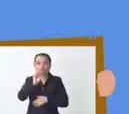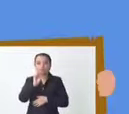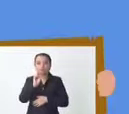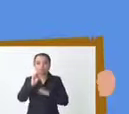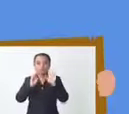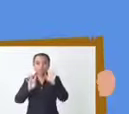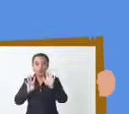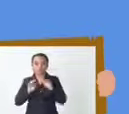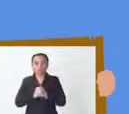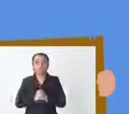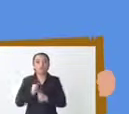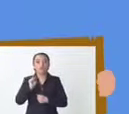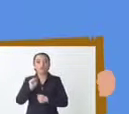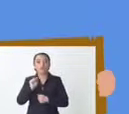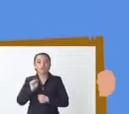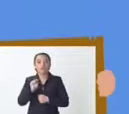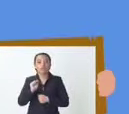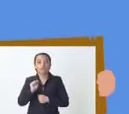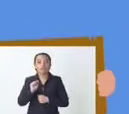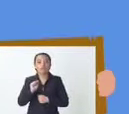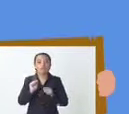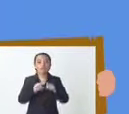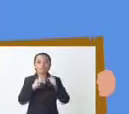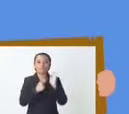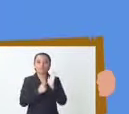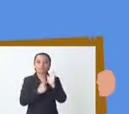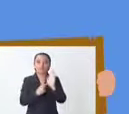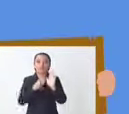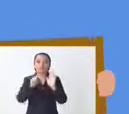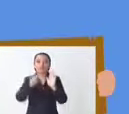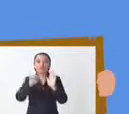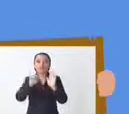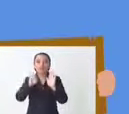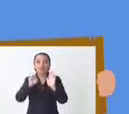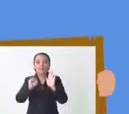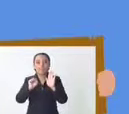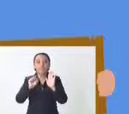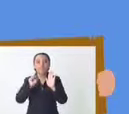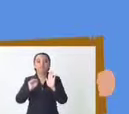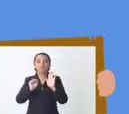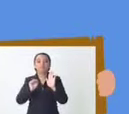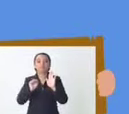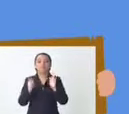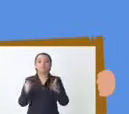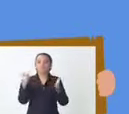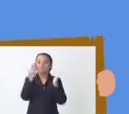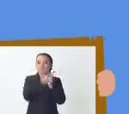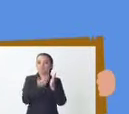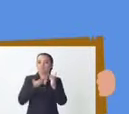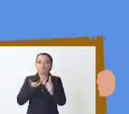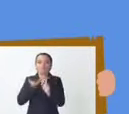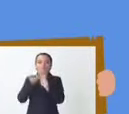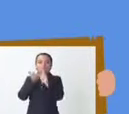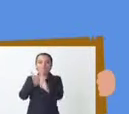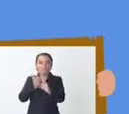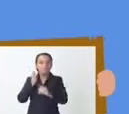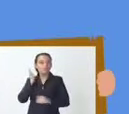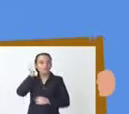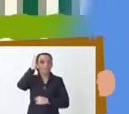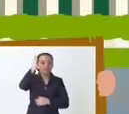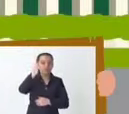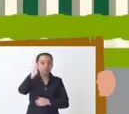En mayo de 2019, la revista estadounidense Time incluyó a Greta en el grupo de líderes de la próxima